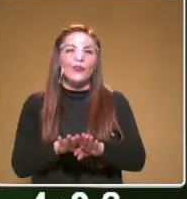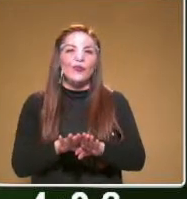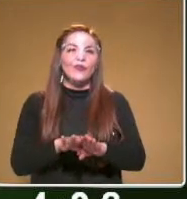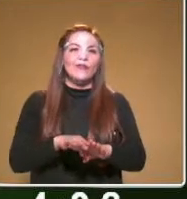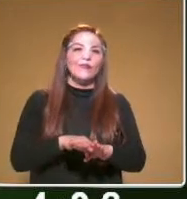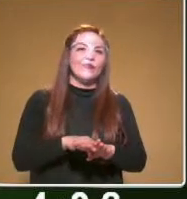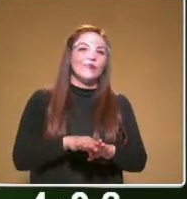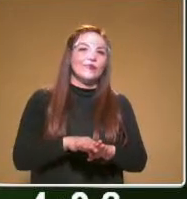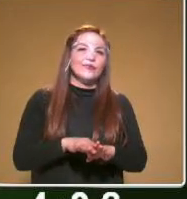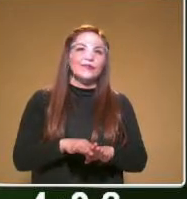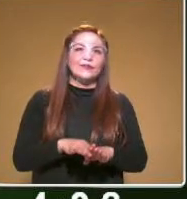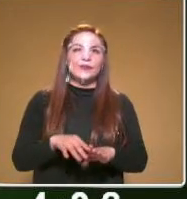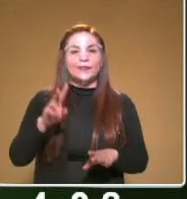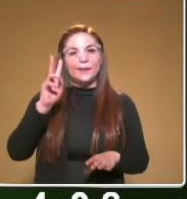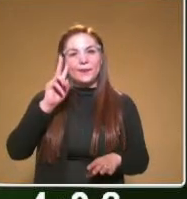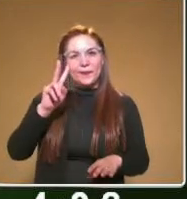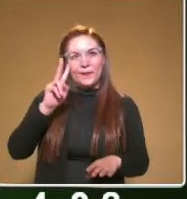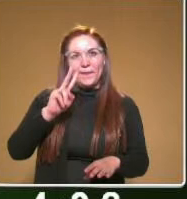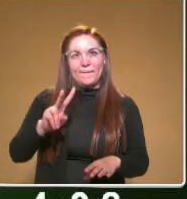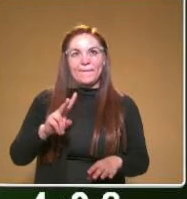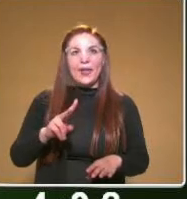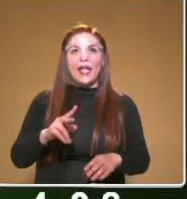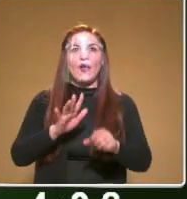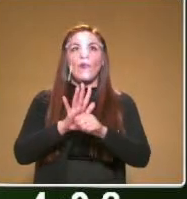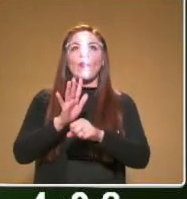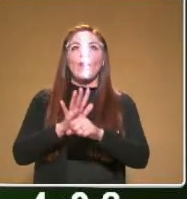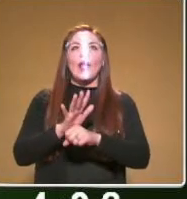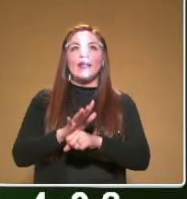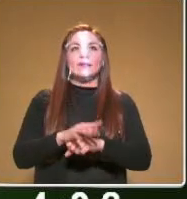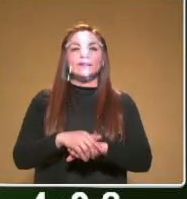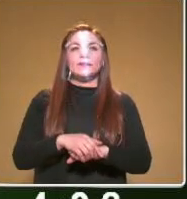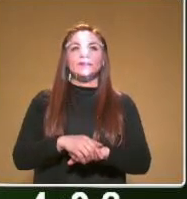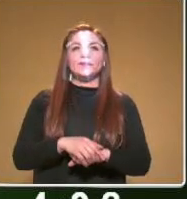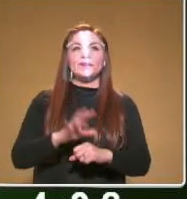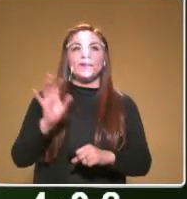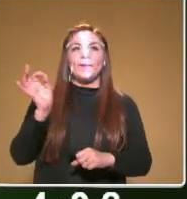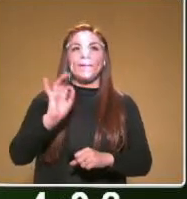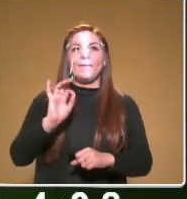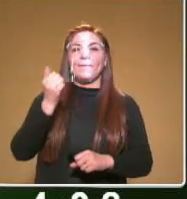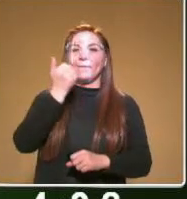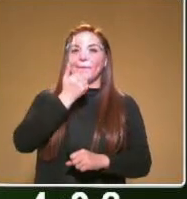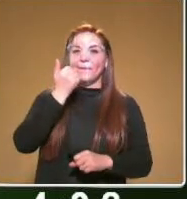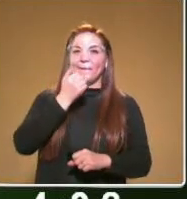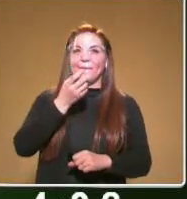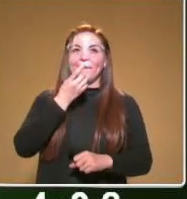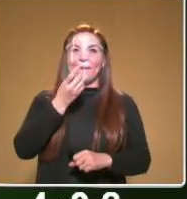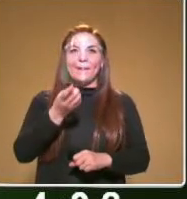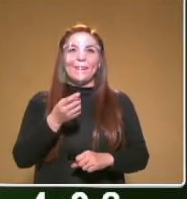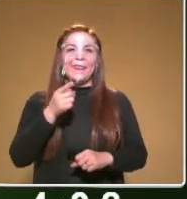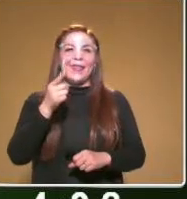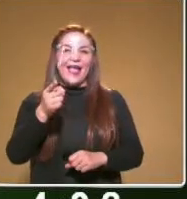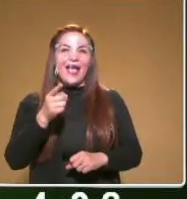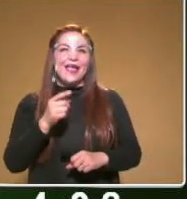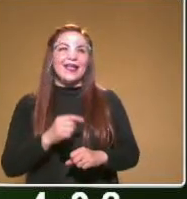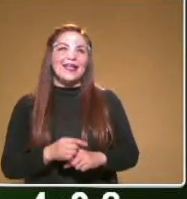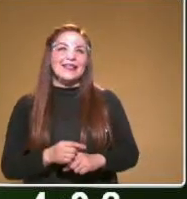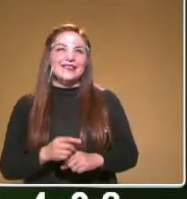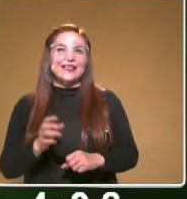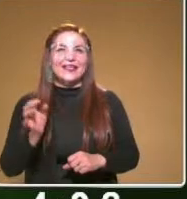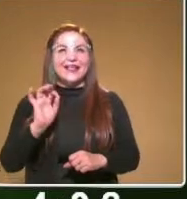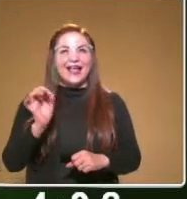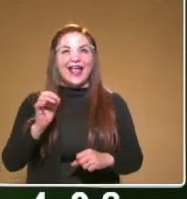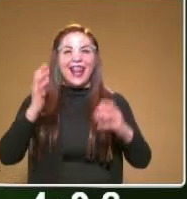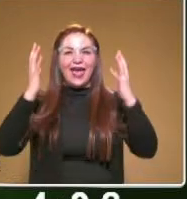completa. Uh-huh. En este caso, nuestra figura, que ahora sí los alumnos yo creo que van a decir, ah, es un superhéroe pixeleado, ajá. Pues está hacia arriba